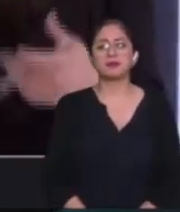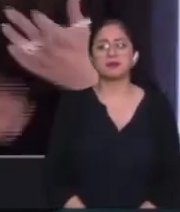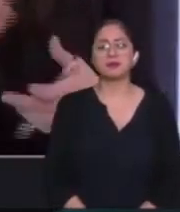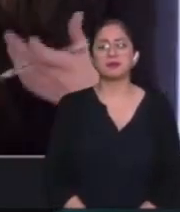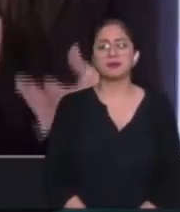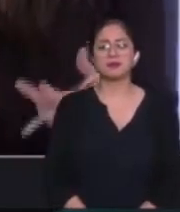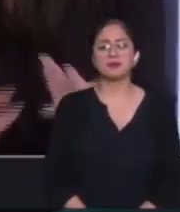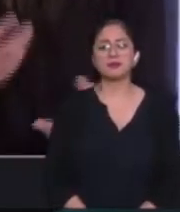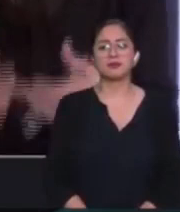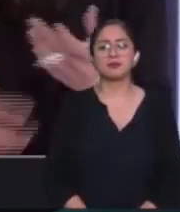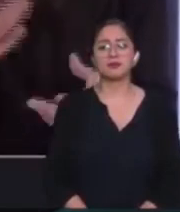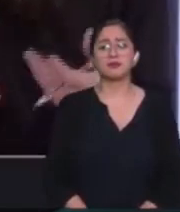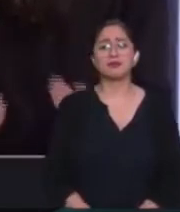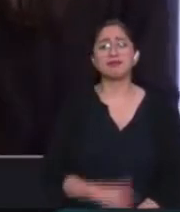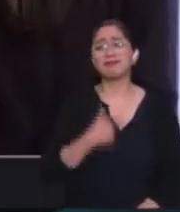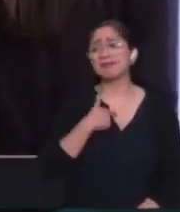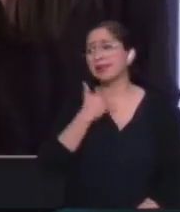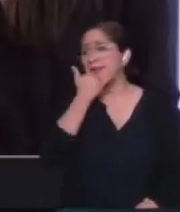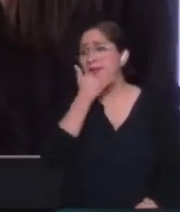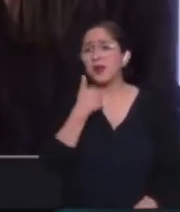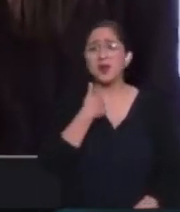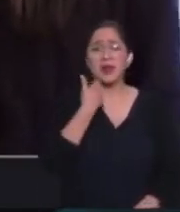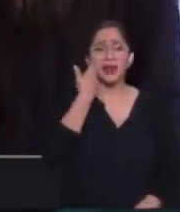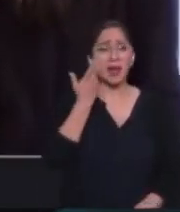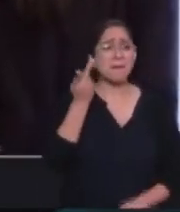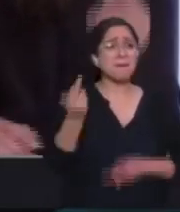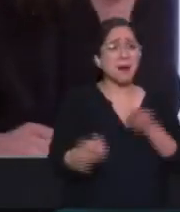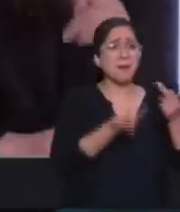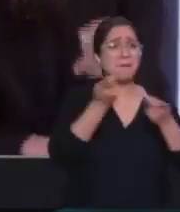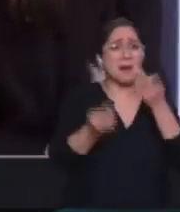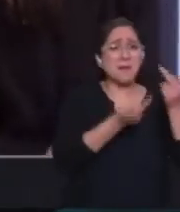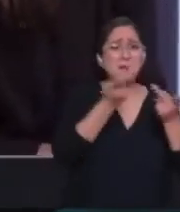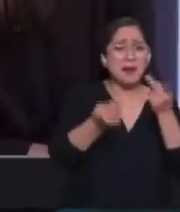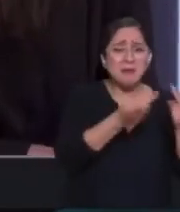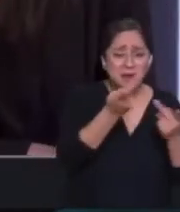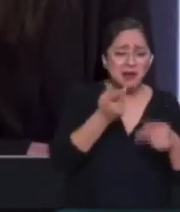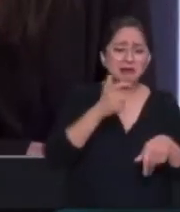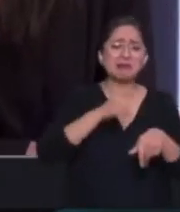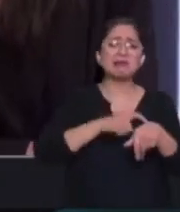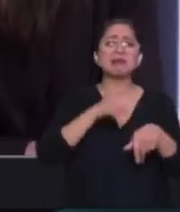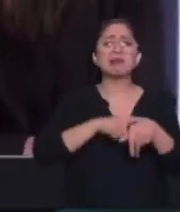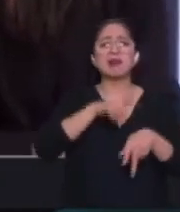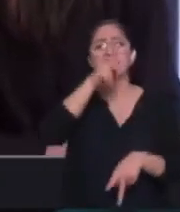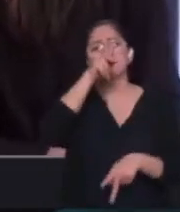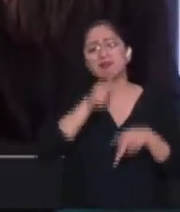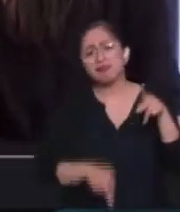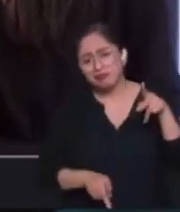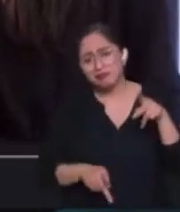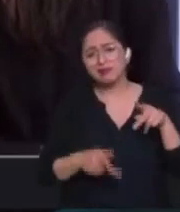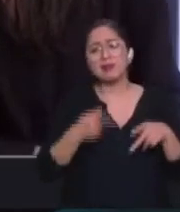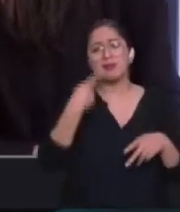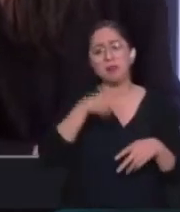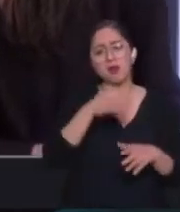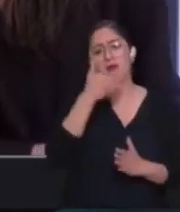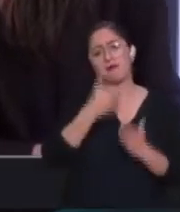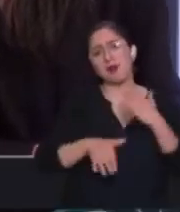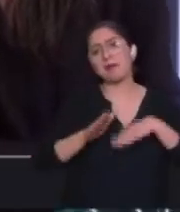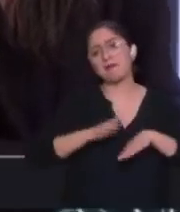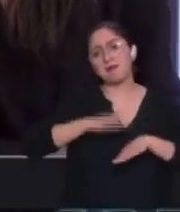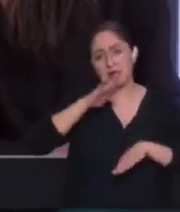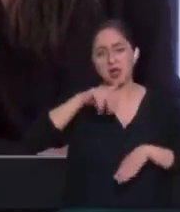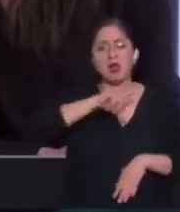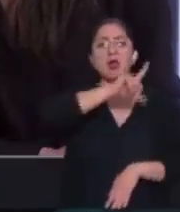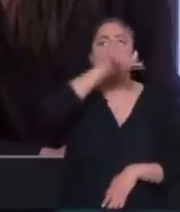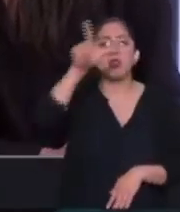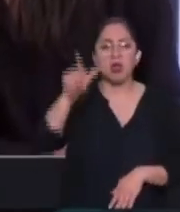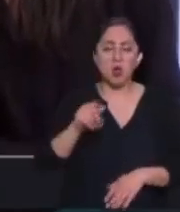Veo cómo estábamos queriendo hacer las preguntas muy rápido para que nos diera tiempo y de todas maneras nos vamos a quedar con temas en el tintero y le vamos a